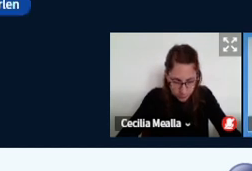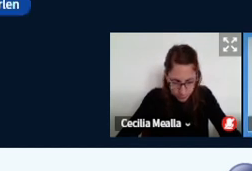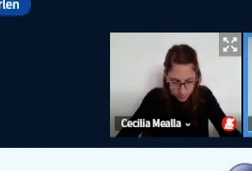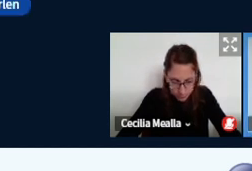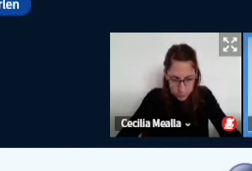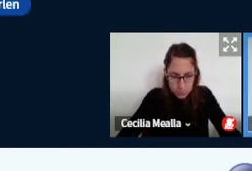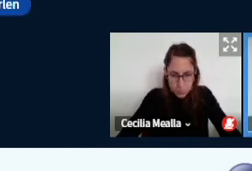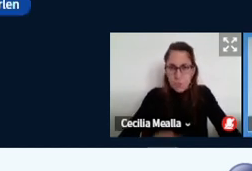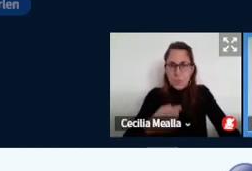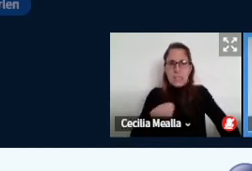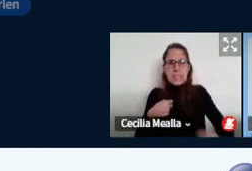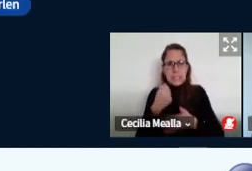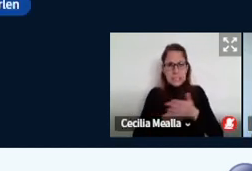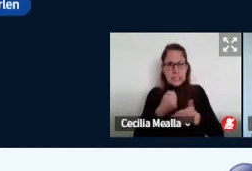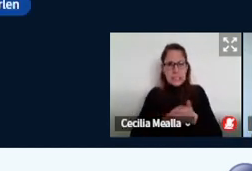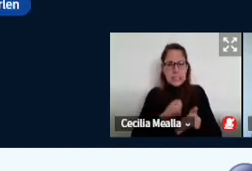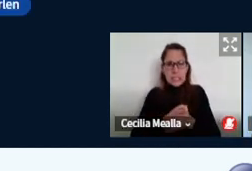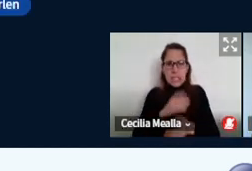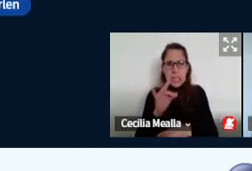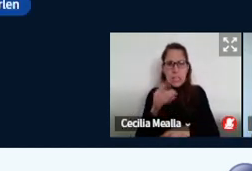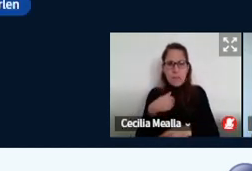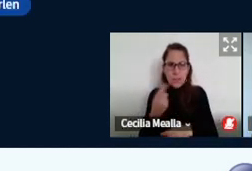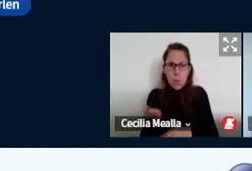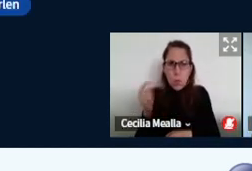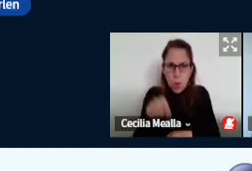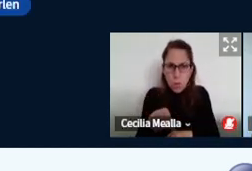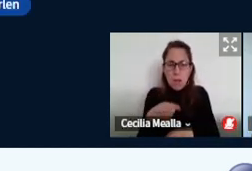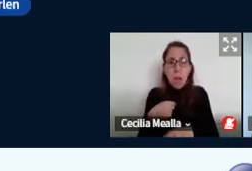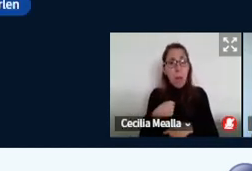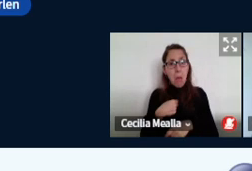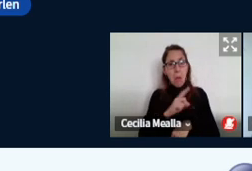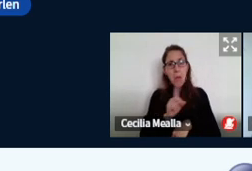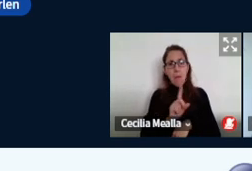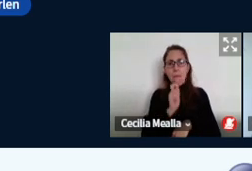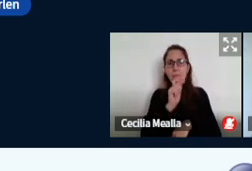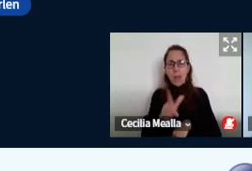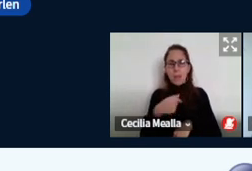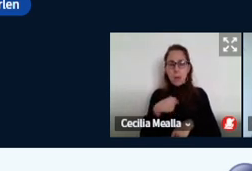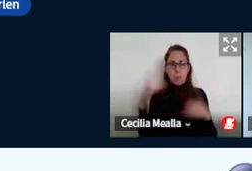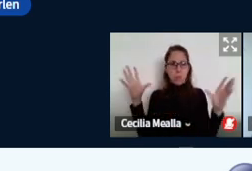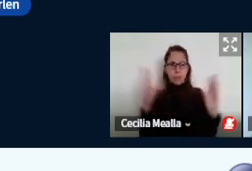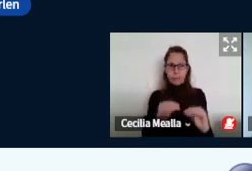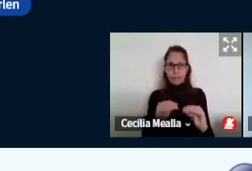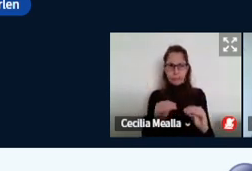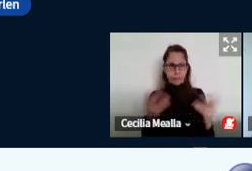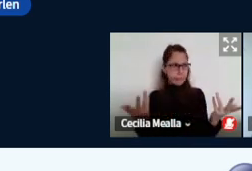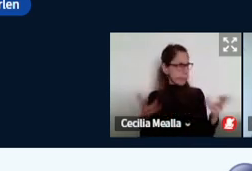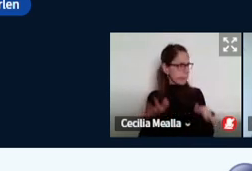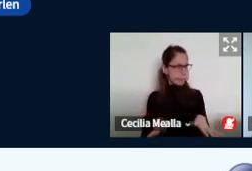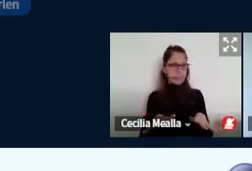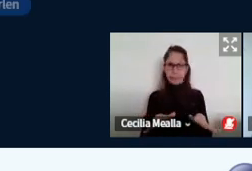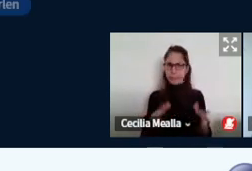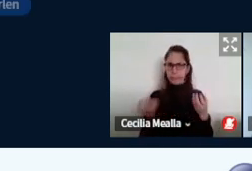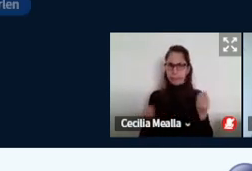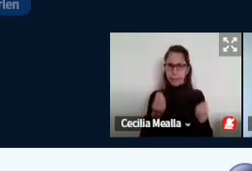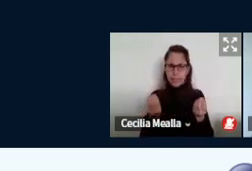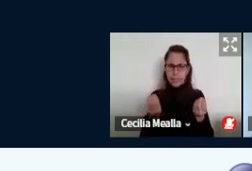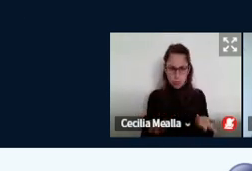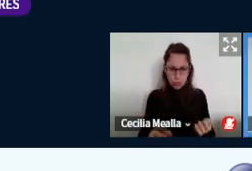Igual a mí me costó volver a entrar. No, a mí no, pero cuando decía la sesión finalizó me quedé helada. Digo, ¿qué pasó?